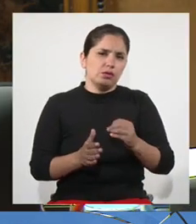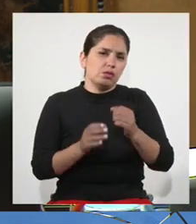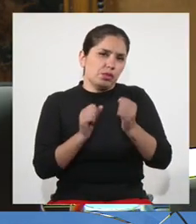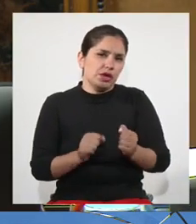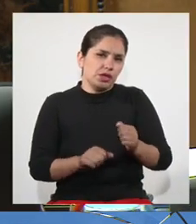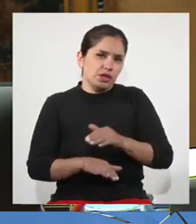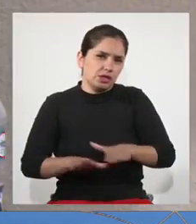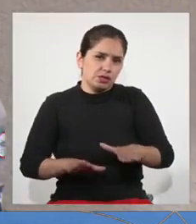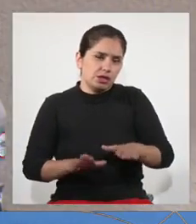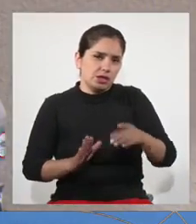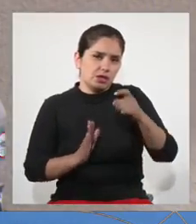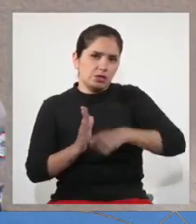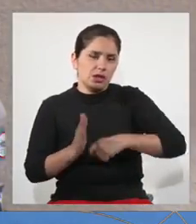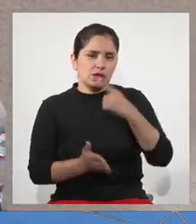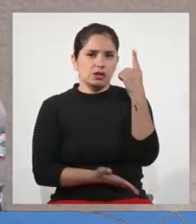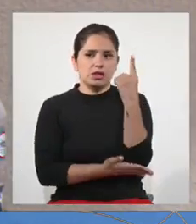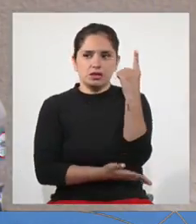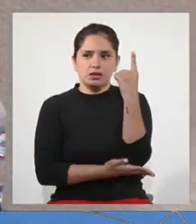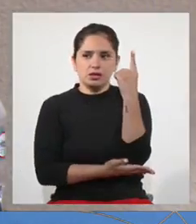podemos tener el reglamento.